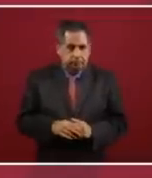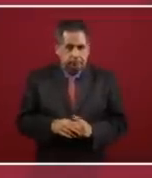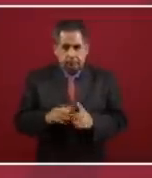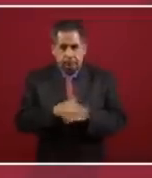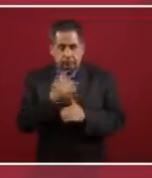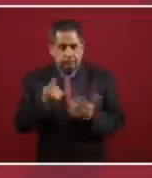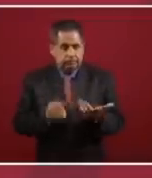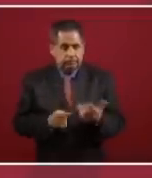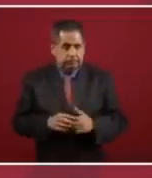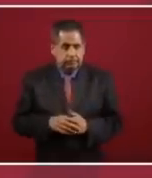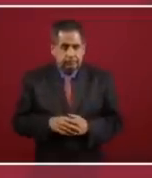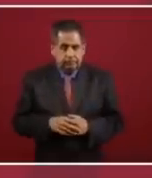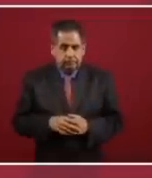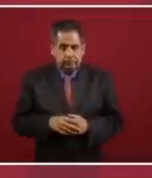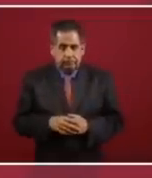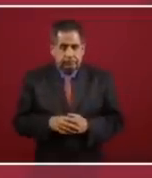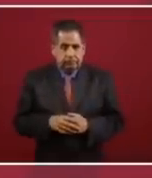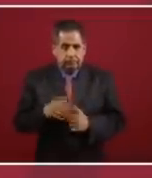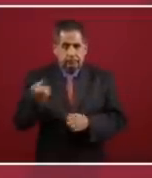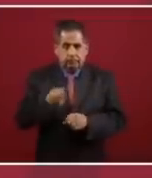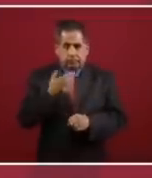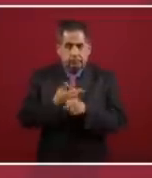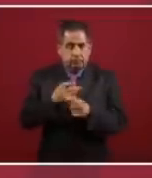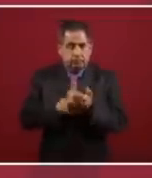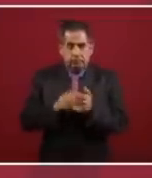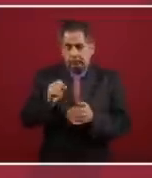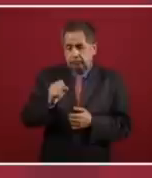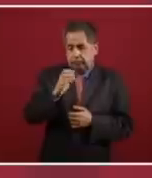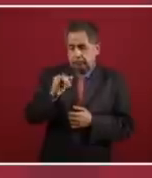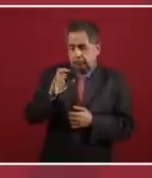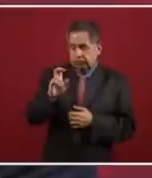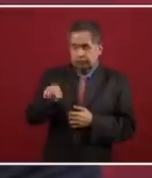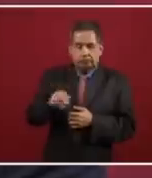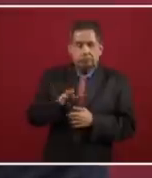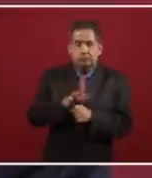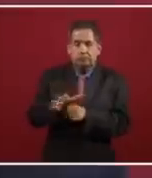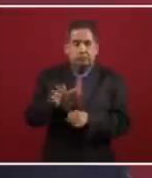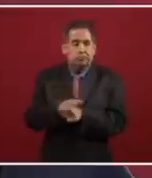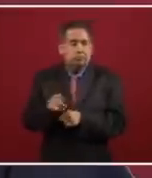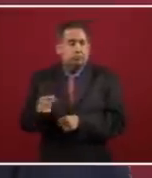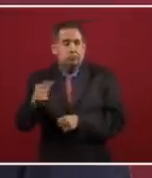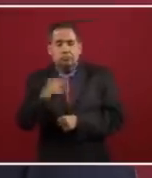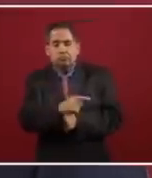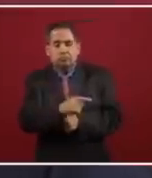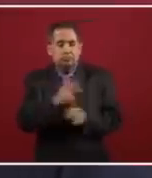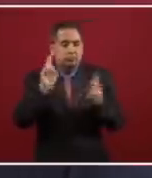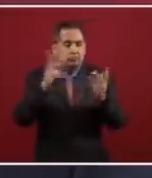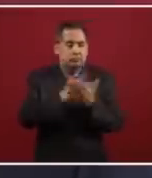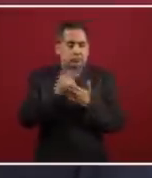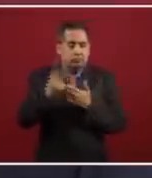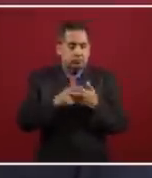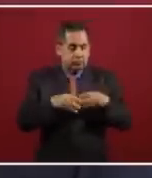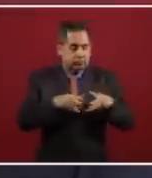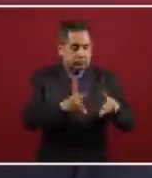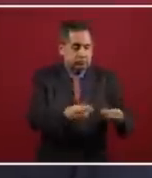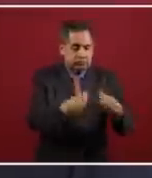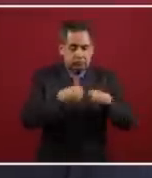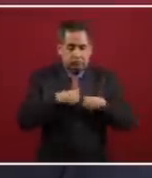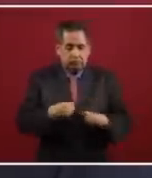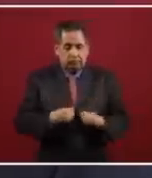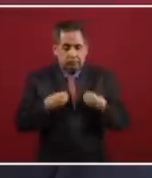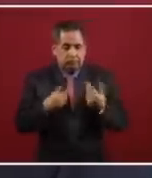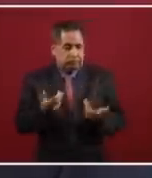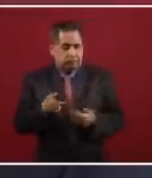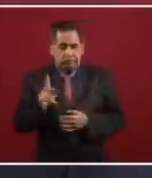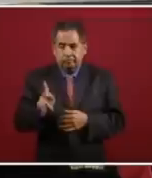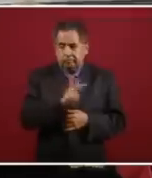Porque la Secretaría de Bienestar maneja el programa Sembrando Vida, que son